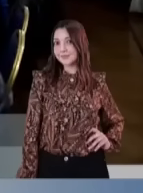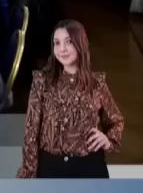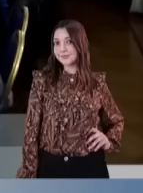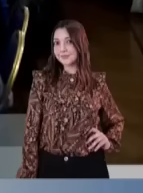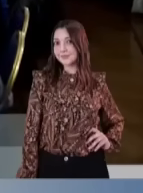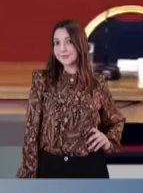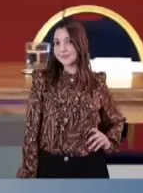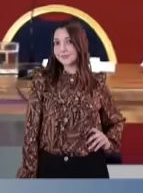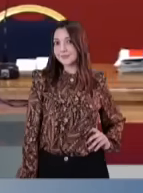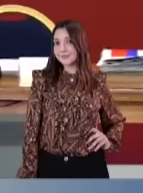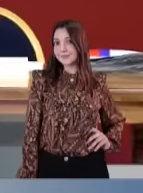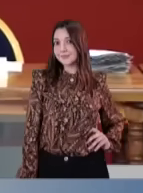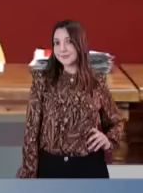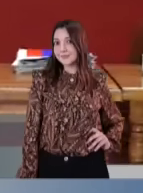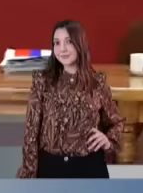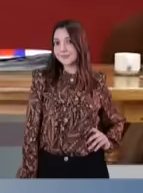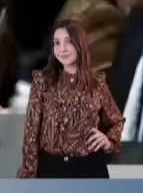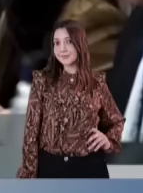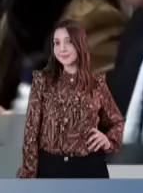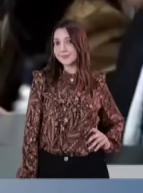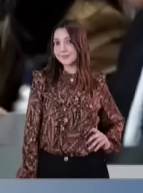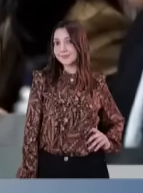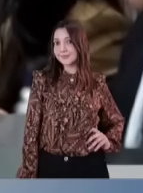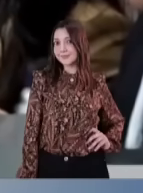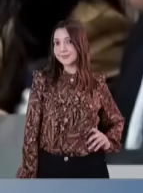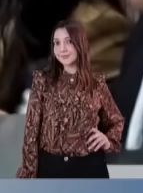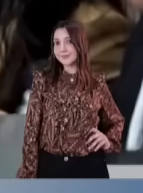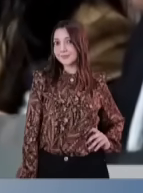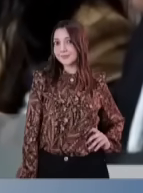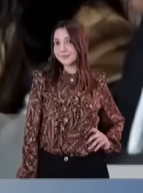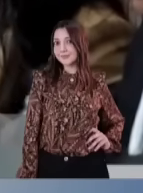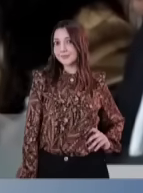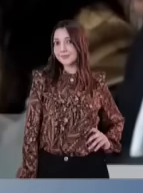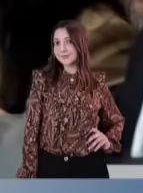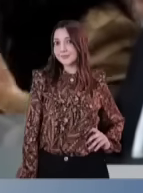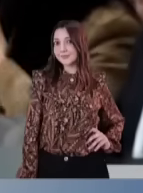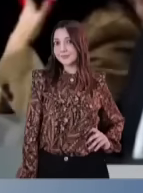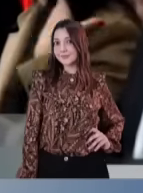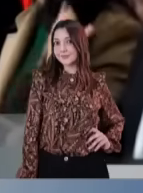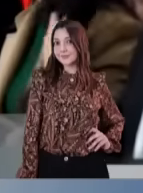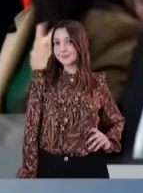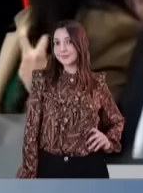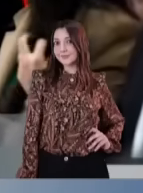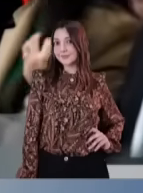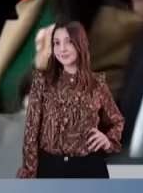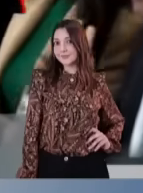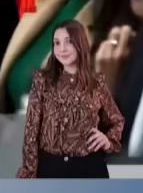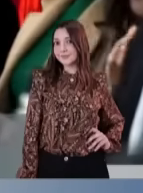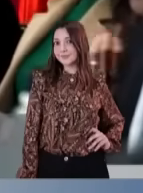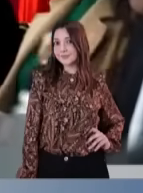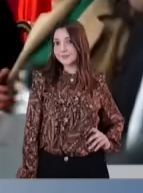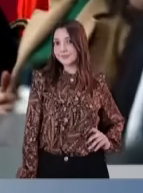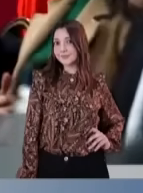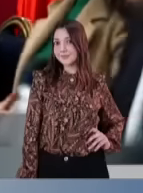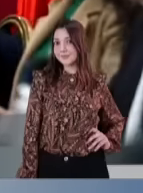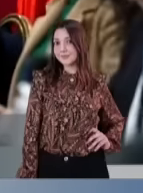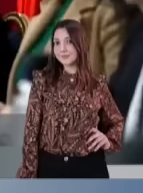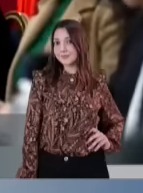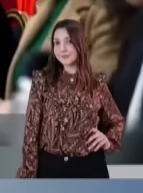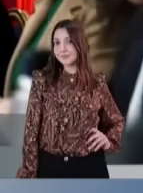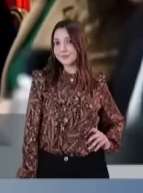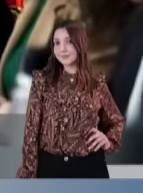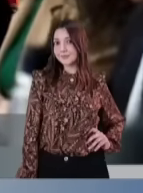a sacar? Yo creo que hay una evaluación bastante negativa del desempeño del gabinete, y se aprovechan estas